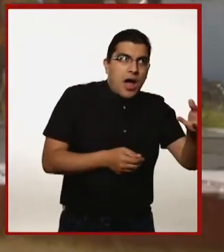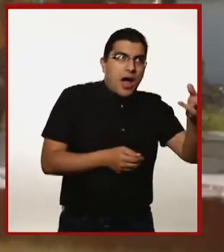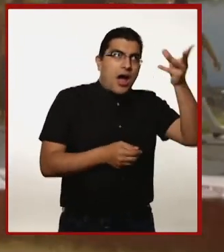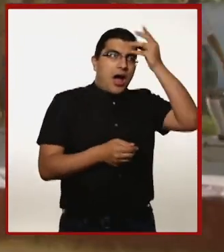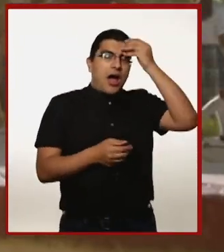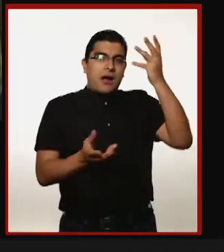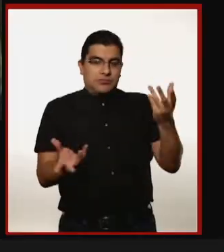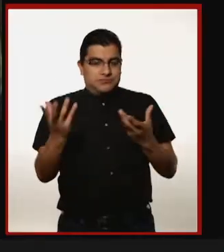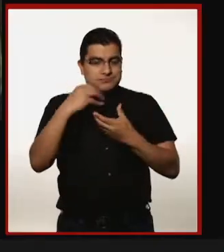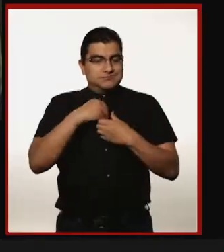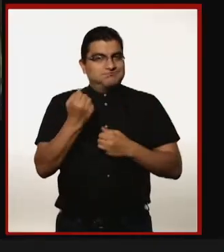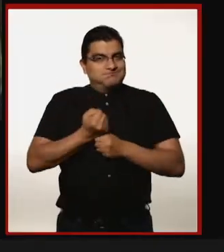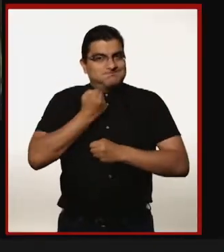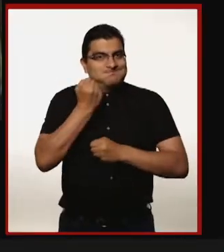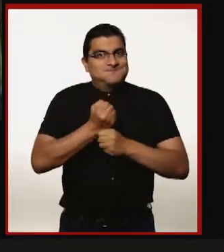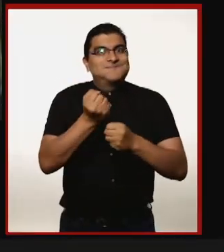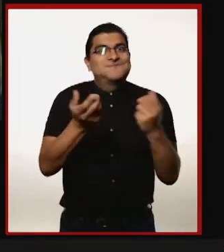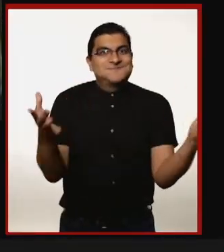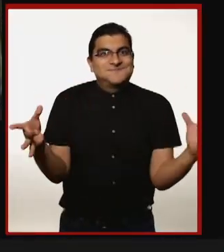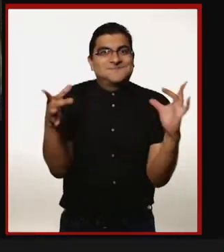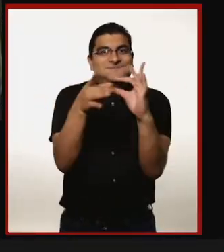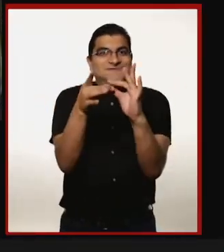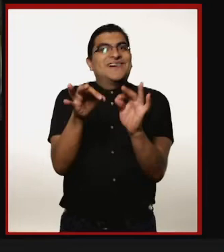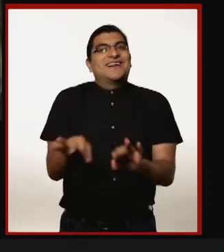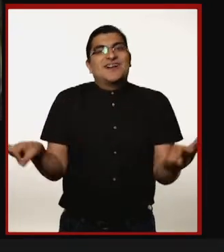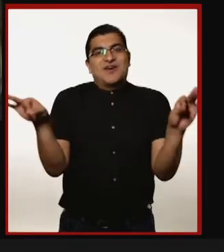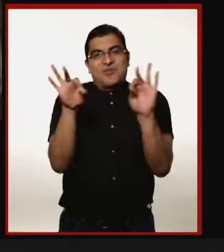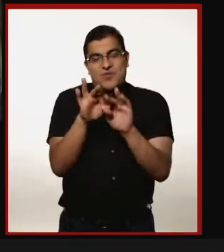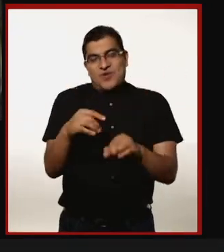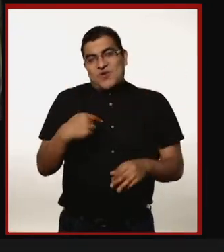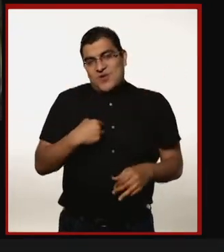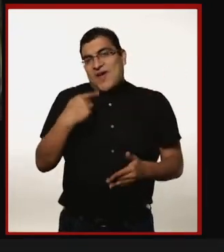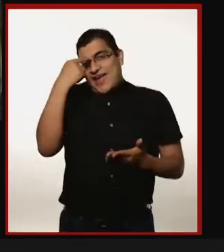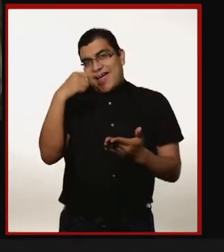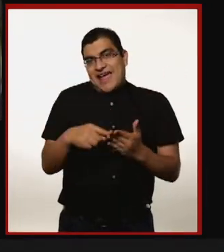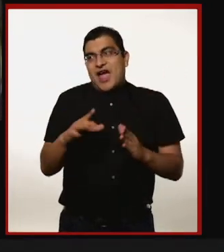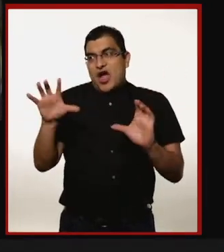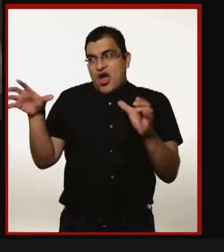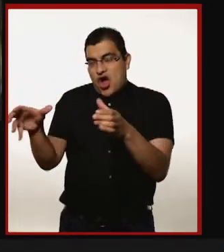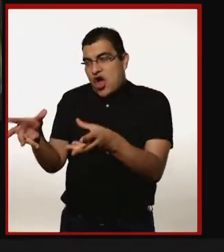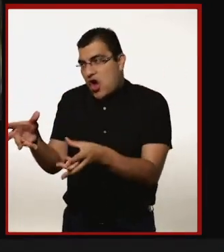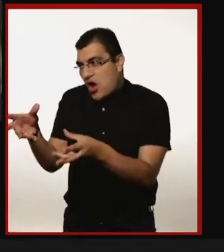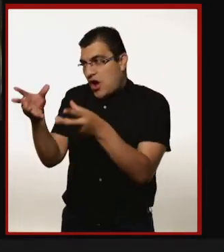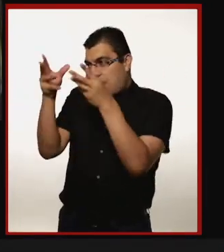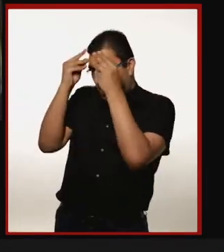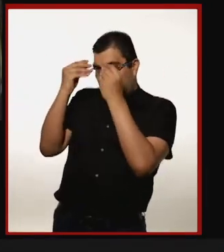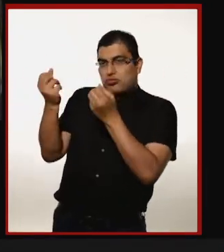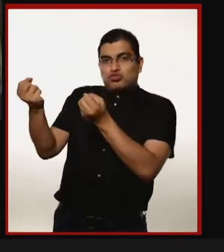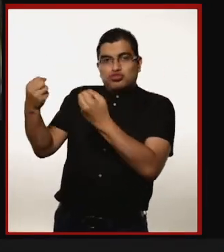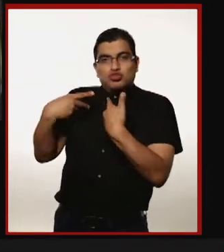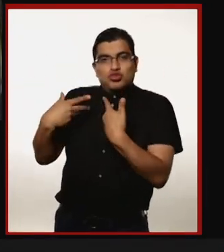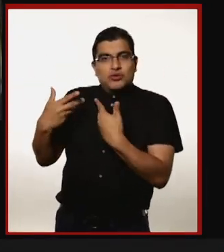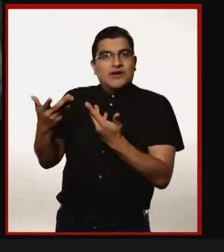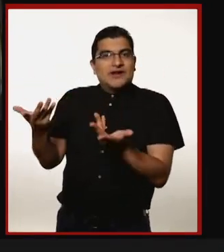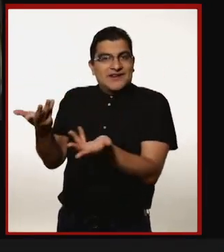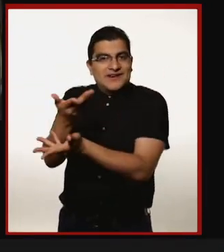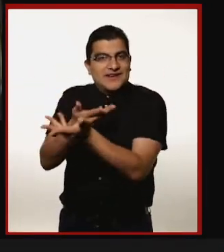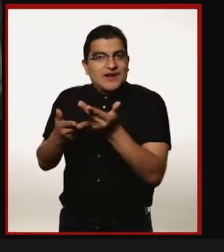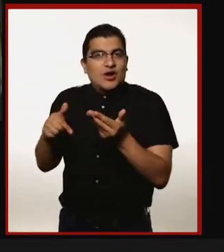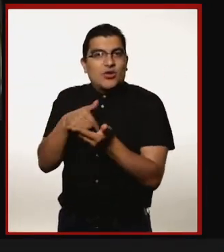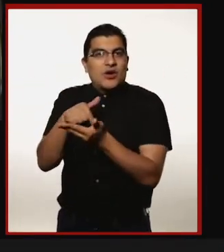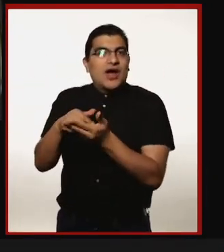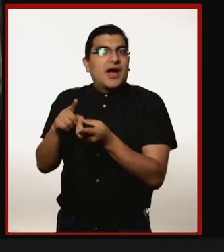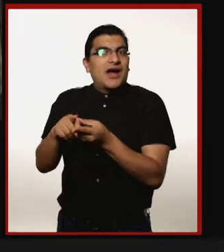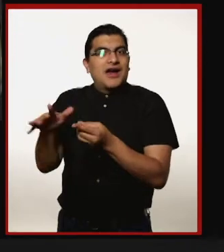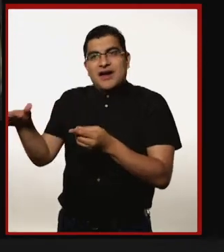vamos desarrollando. Creo que en ese sentido pues es importante lo que la comunidad nos puede proveer, porque